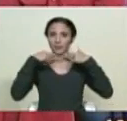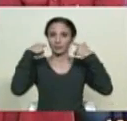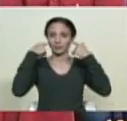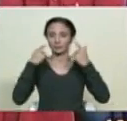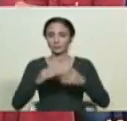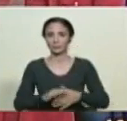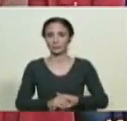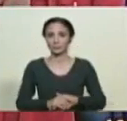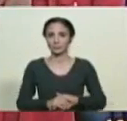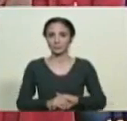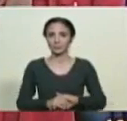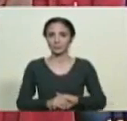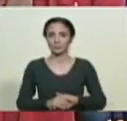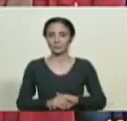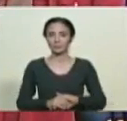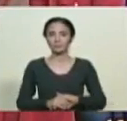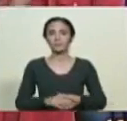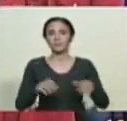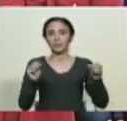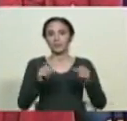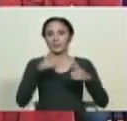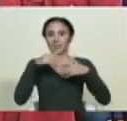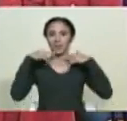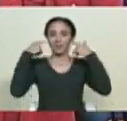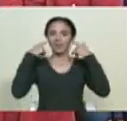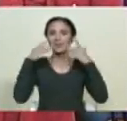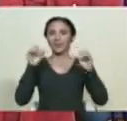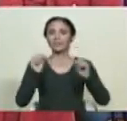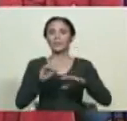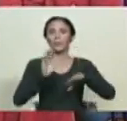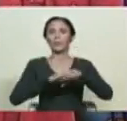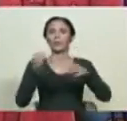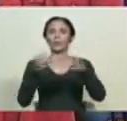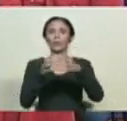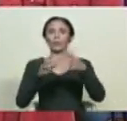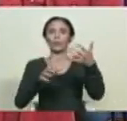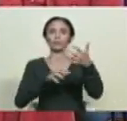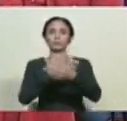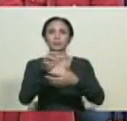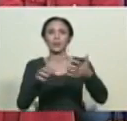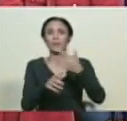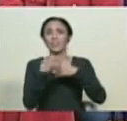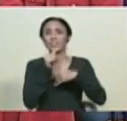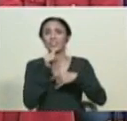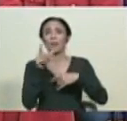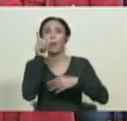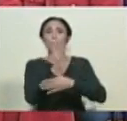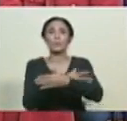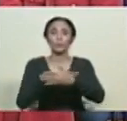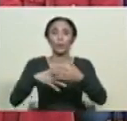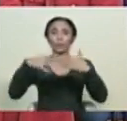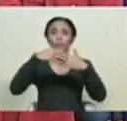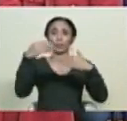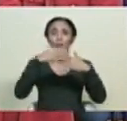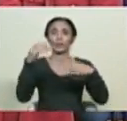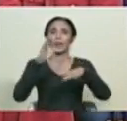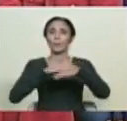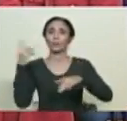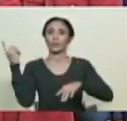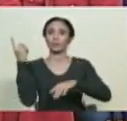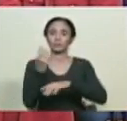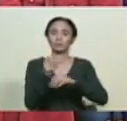fueron. Lo que pasa es que ellos tienen una pelea entre ellos. Ahora, ¿quién se quedó con ese millón de dólares? Porque el que lo mandaron, lo